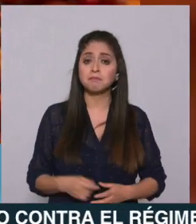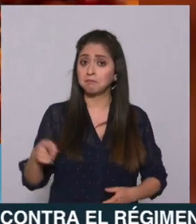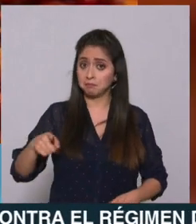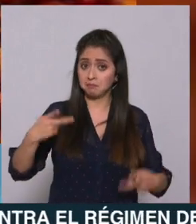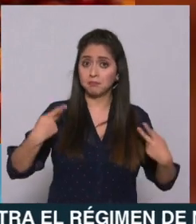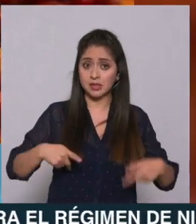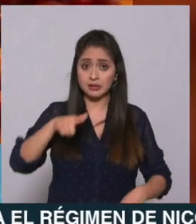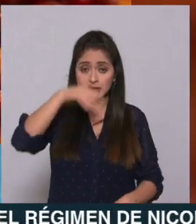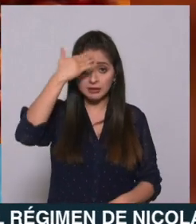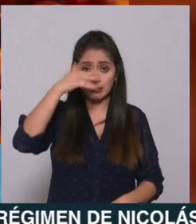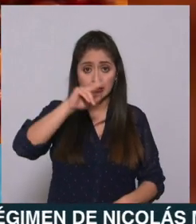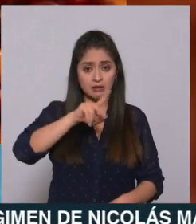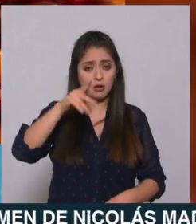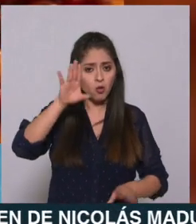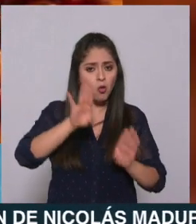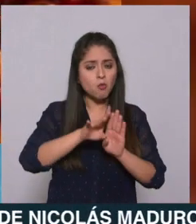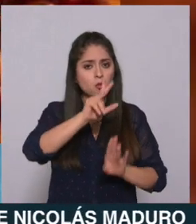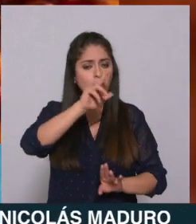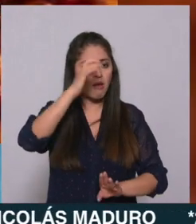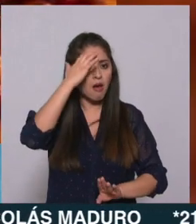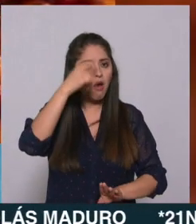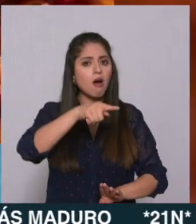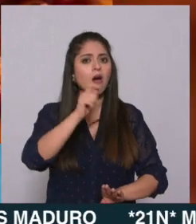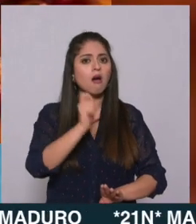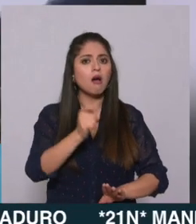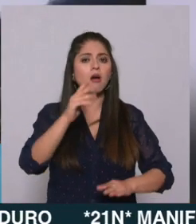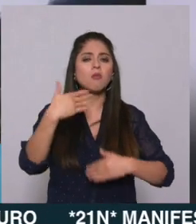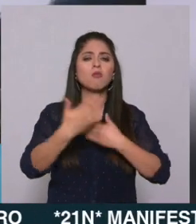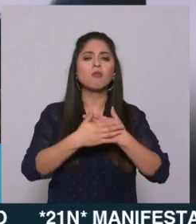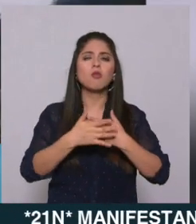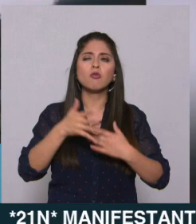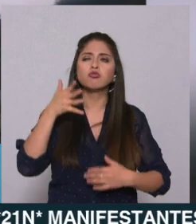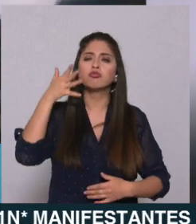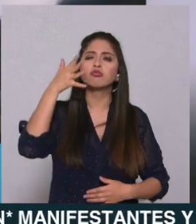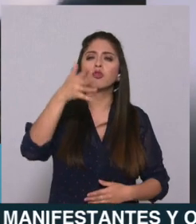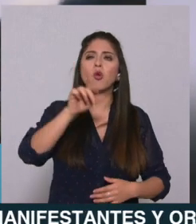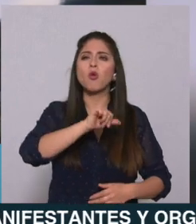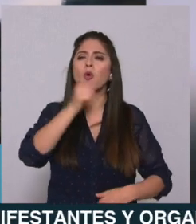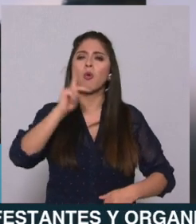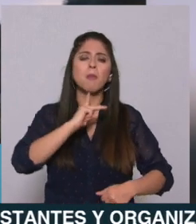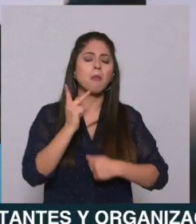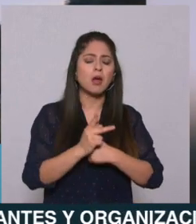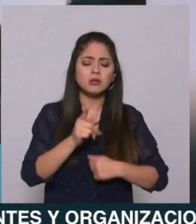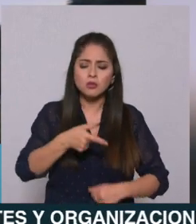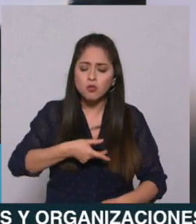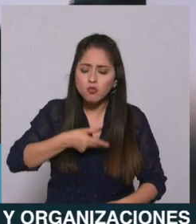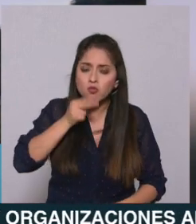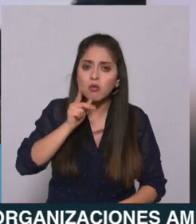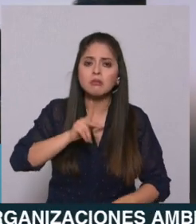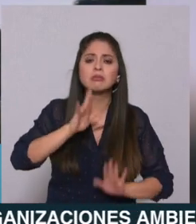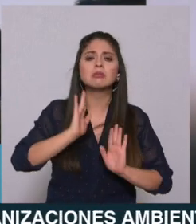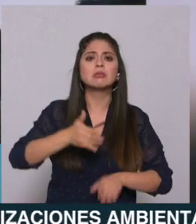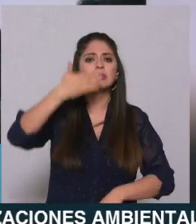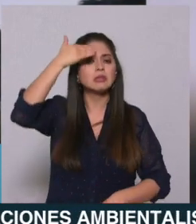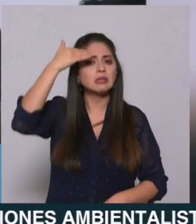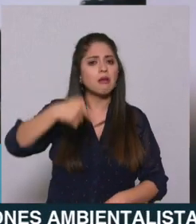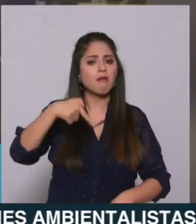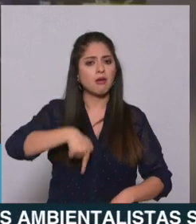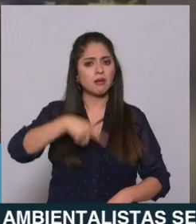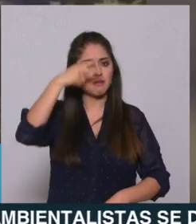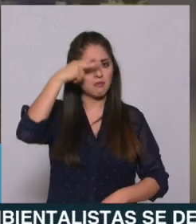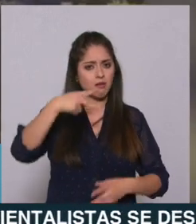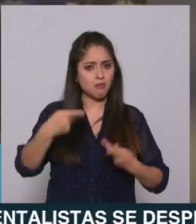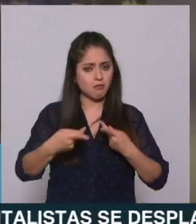sabe que es de ahí si se encuentra en cualquier otra parte del país o del mundo y saber que está consumiendo un producto mexicano hecho por manos mexicanas, pero